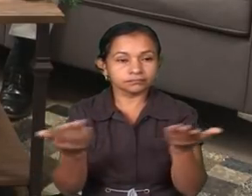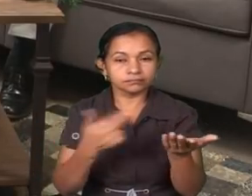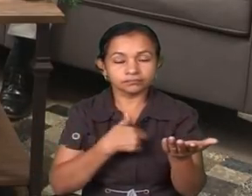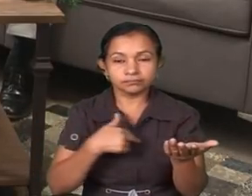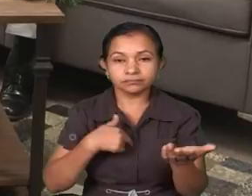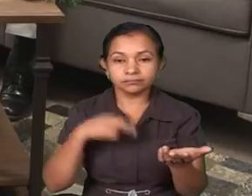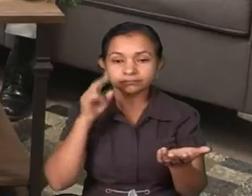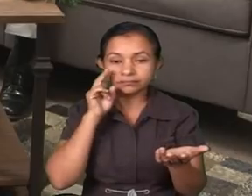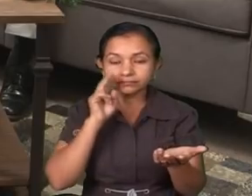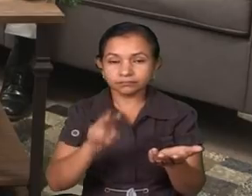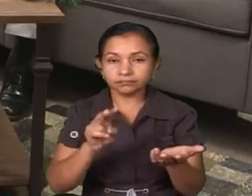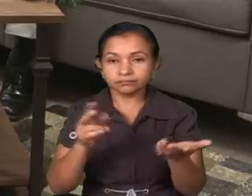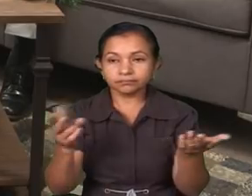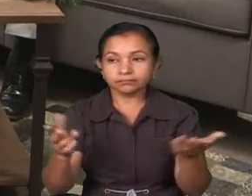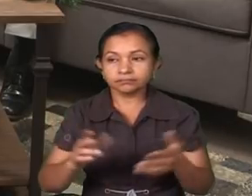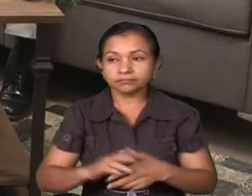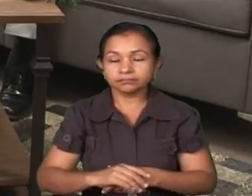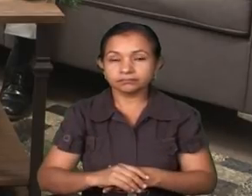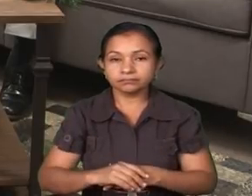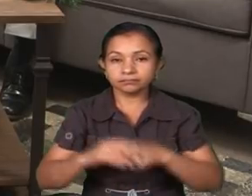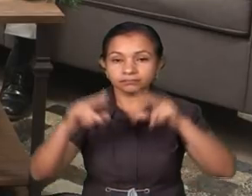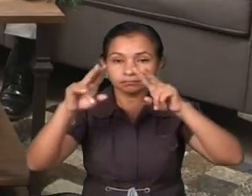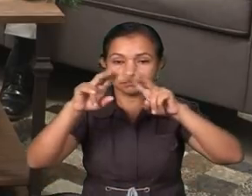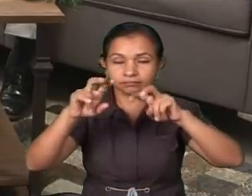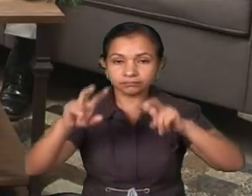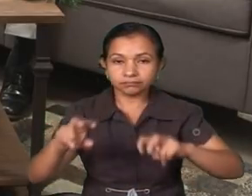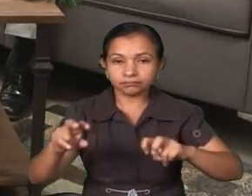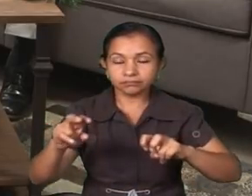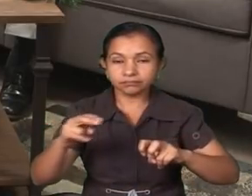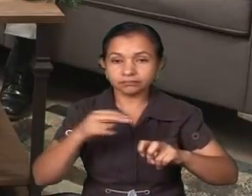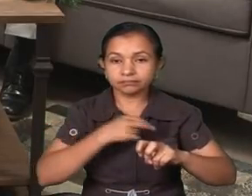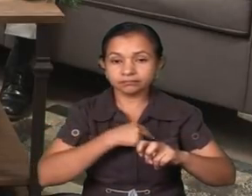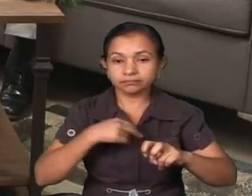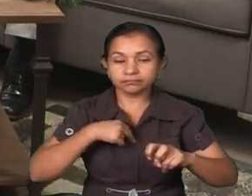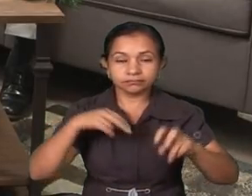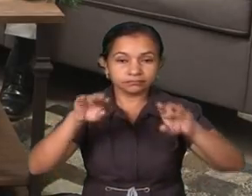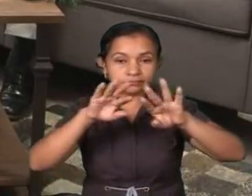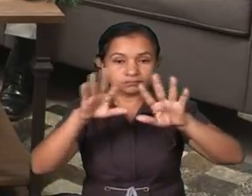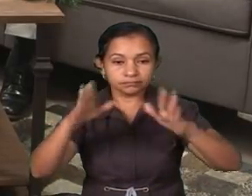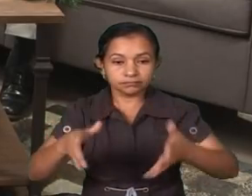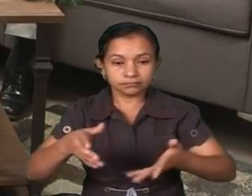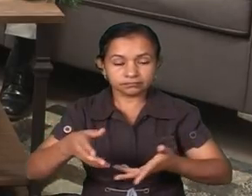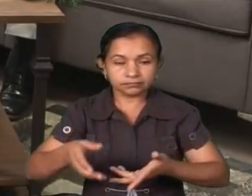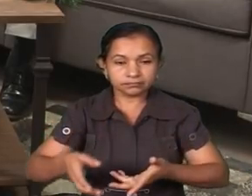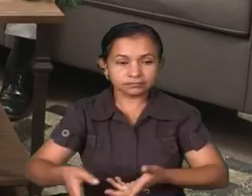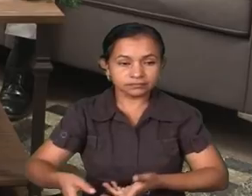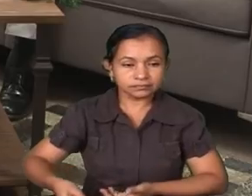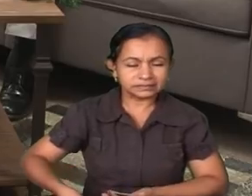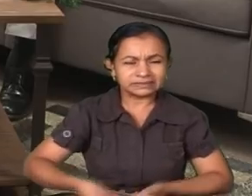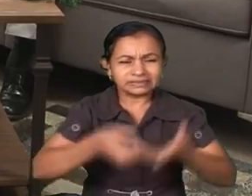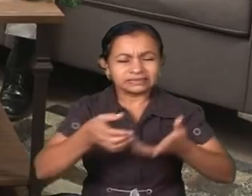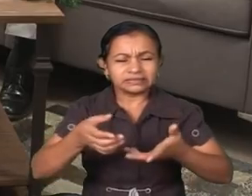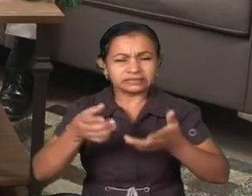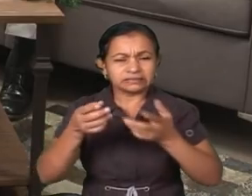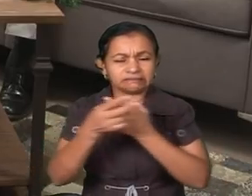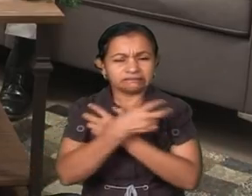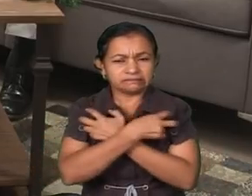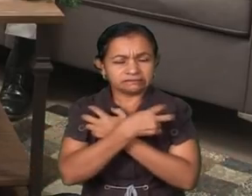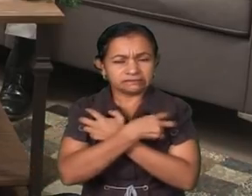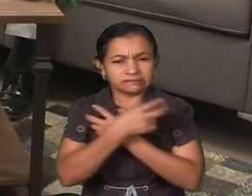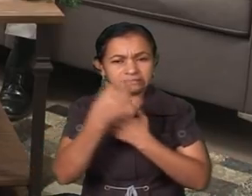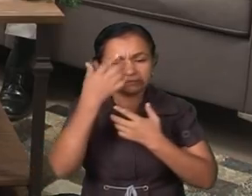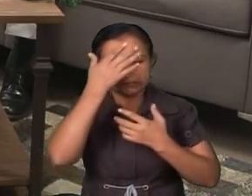veo esas cosas y analizo esas cosas, esta mujer que llega a tirarle en la cara a un sacerdote un